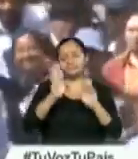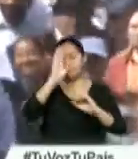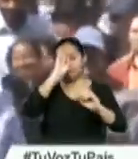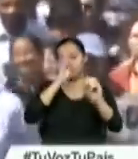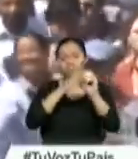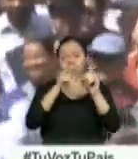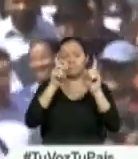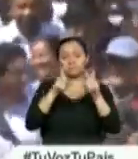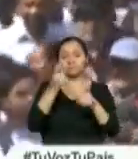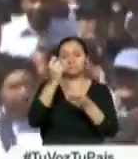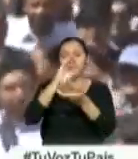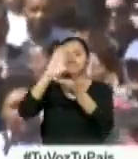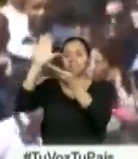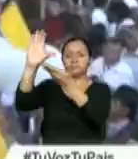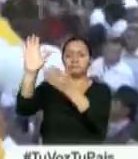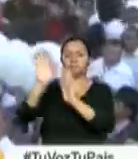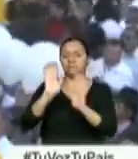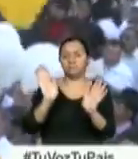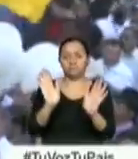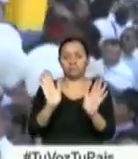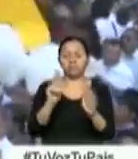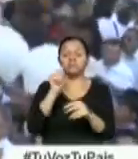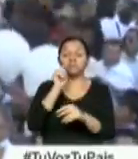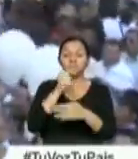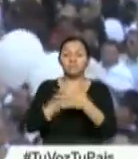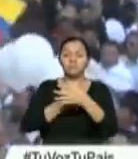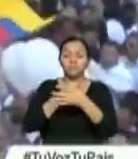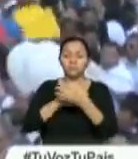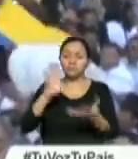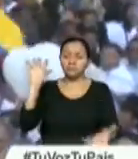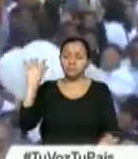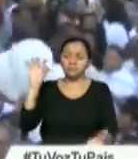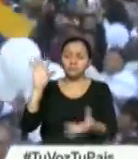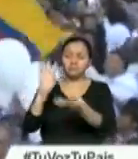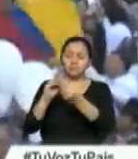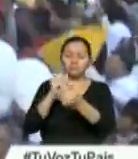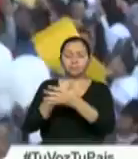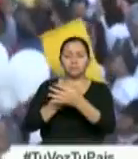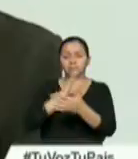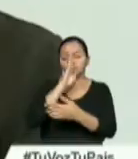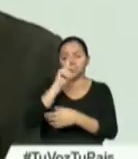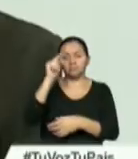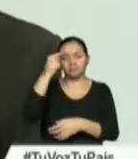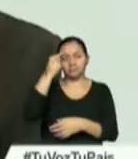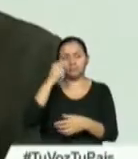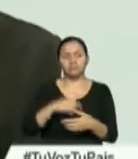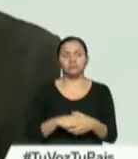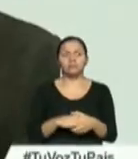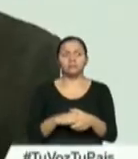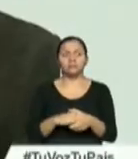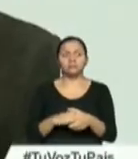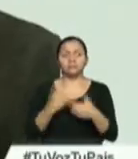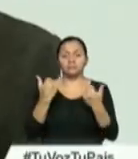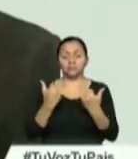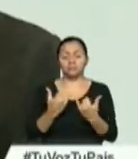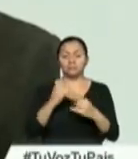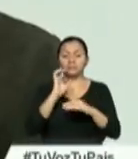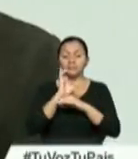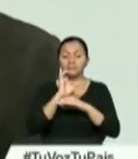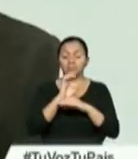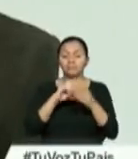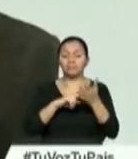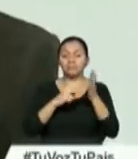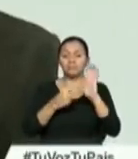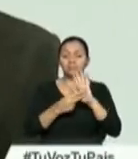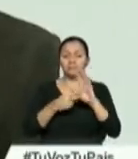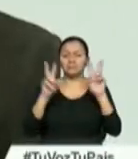la salida de dinero hacia los paraísos, una lucha que ha sido una constante del gobierno actual. Que el Ecuador está levantando este